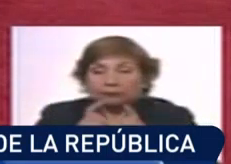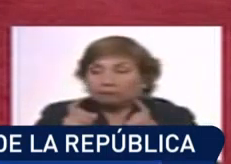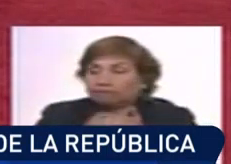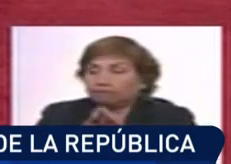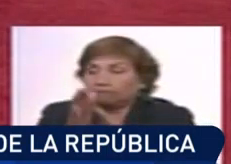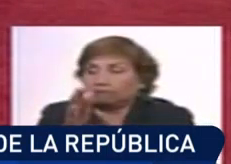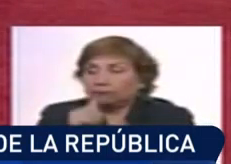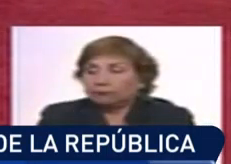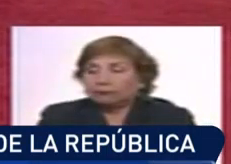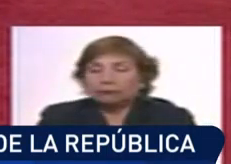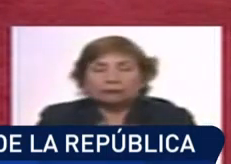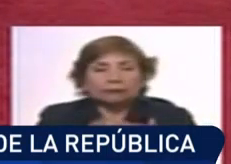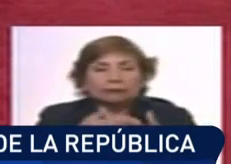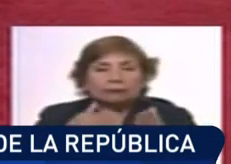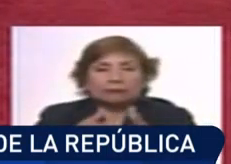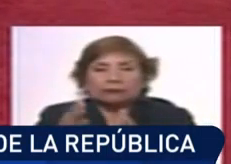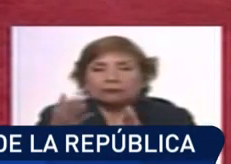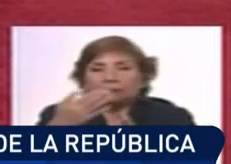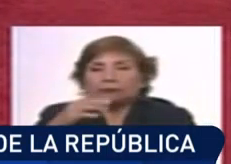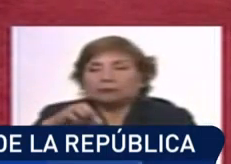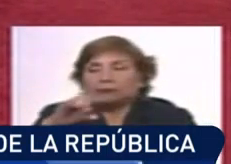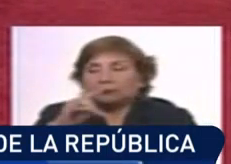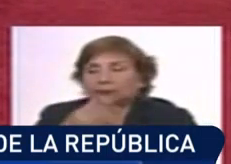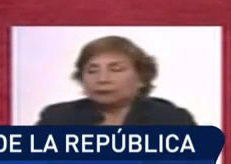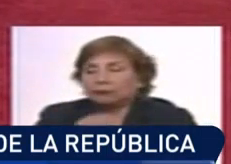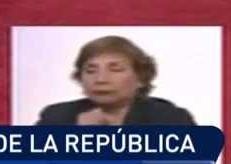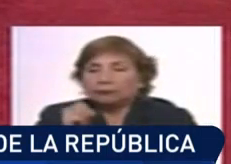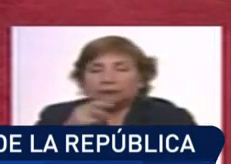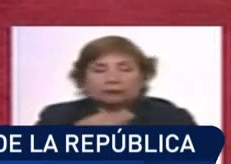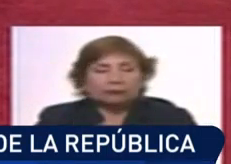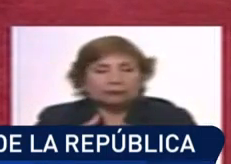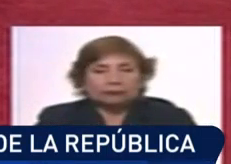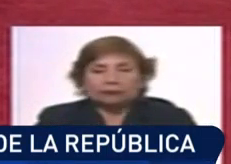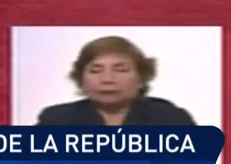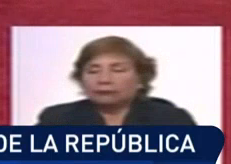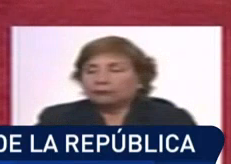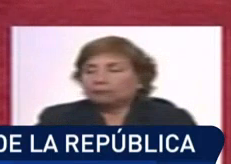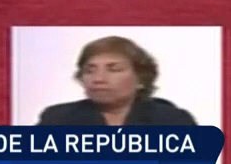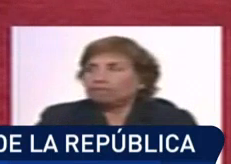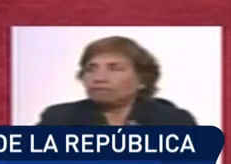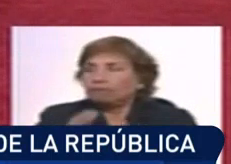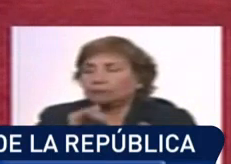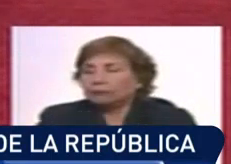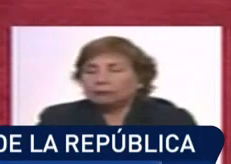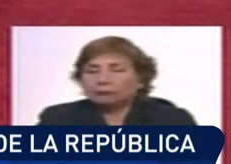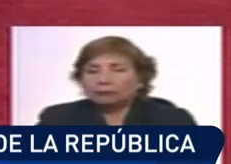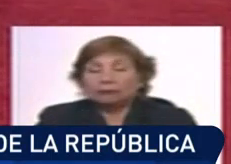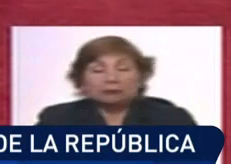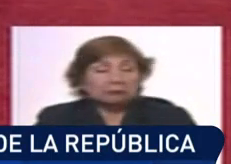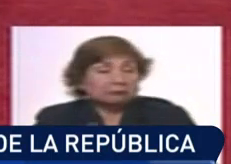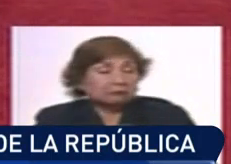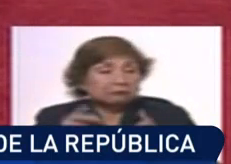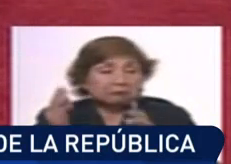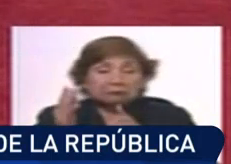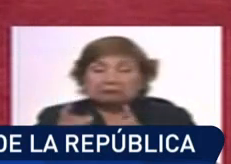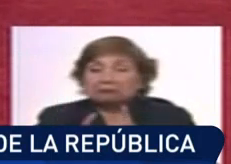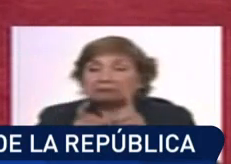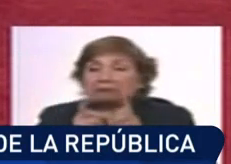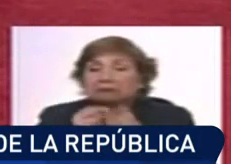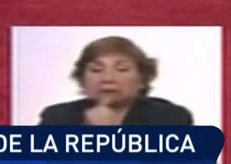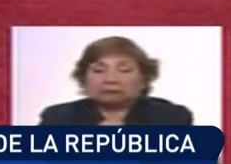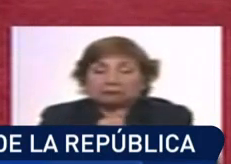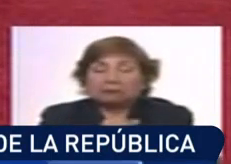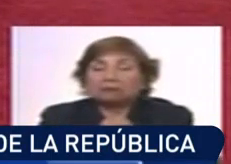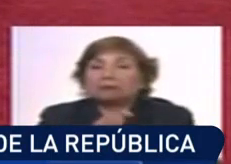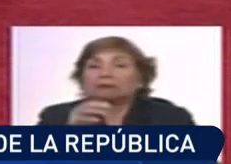Gobierno por la puerta de Desamparados, y además con el señor José Nenil Medina Guerrero, el mismo que se presentaba como asesor de hidrocarburos